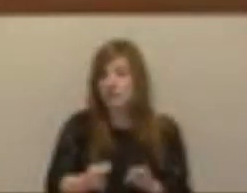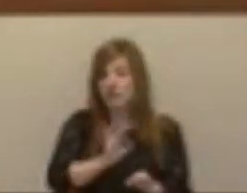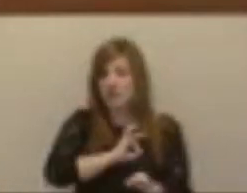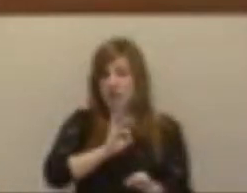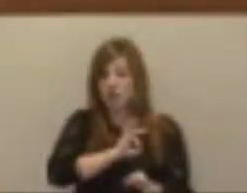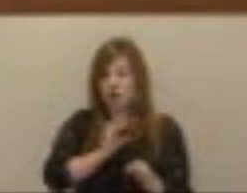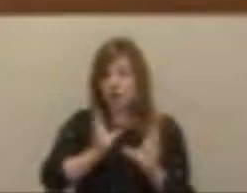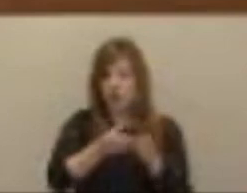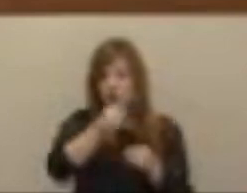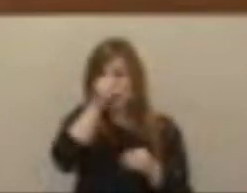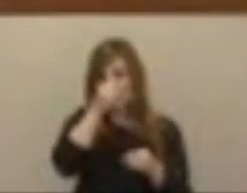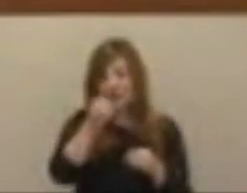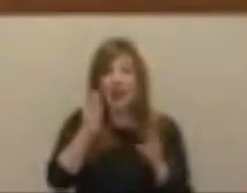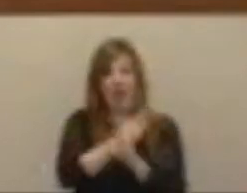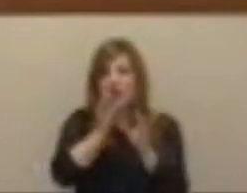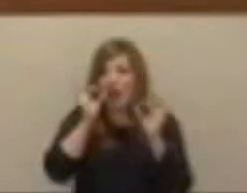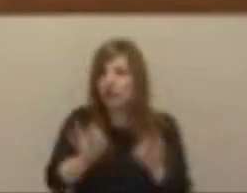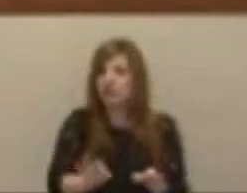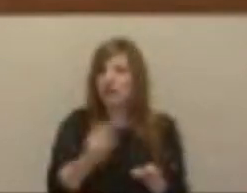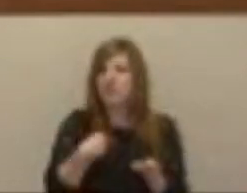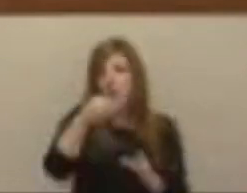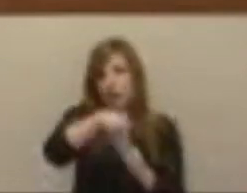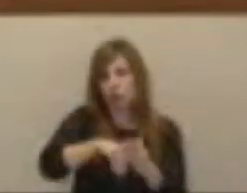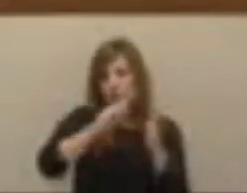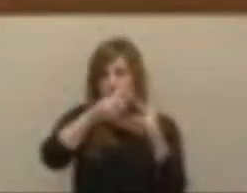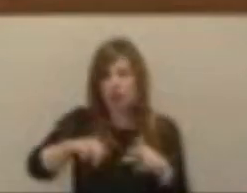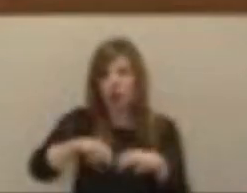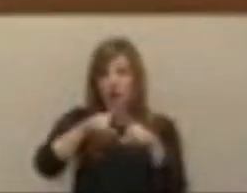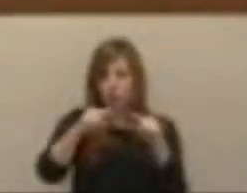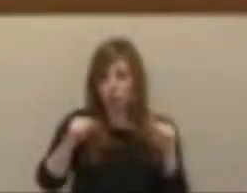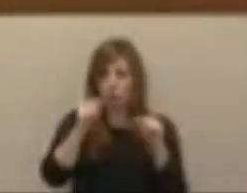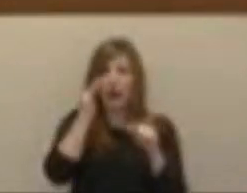señora consejera. Un ERE en toda regla que se produjo en la Administración asturiana y que trajo